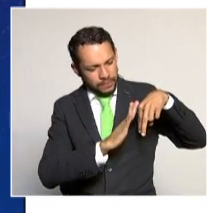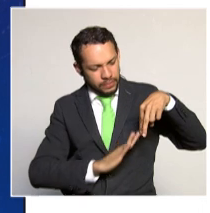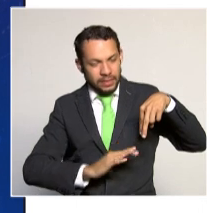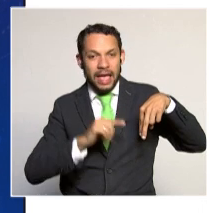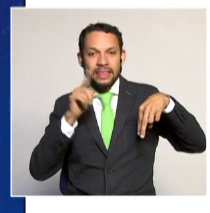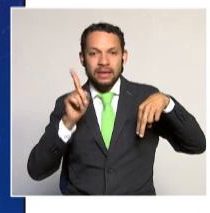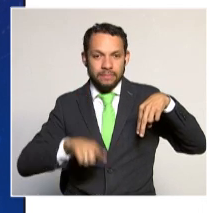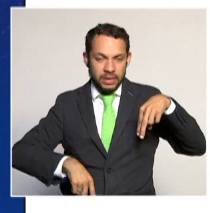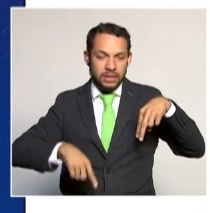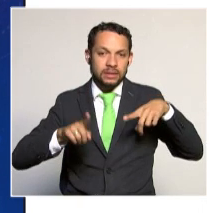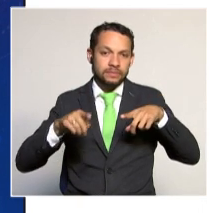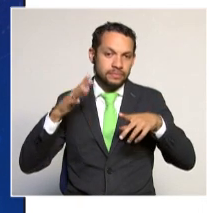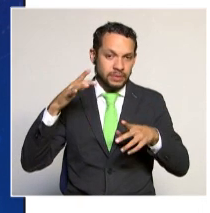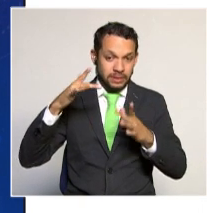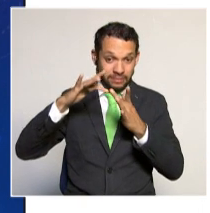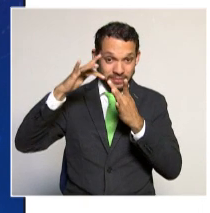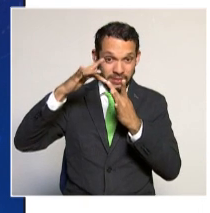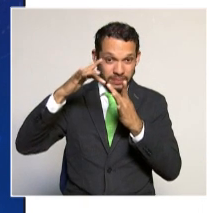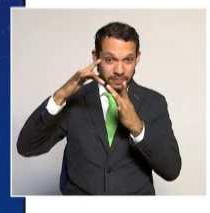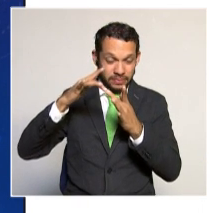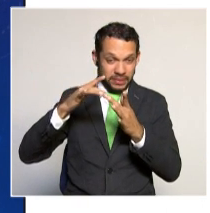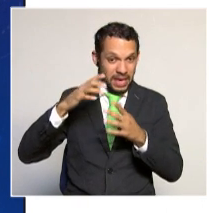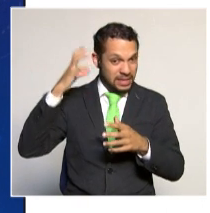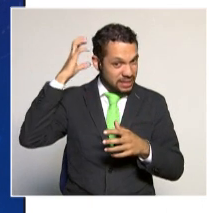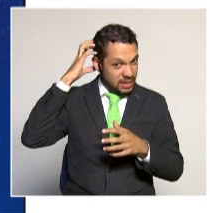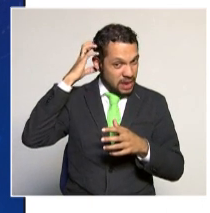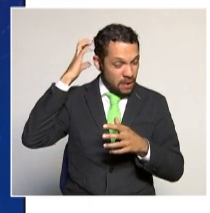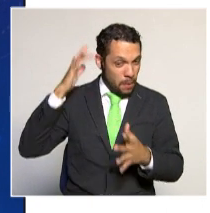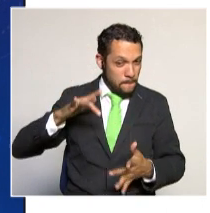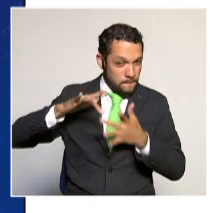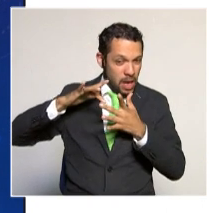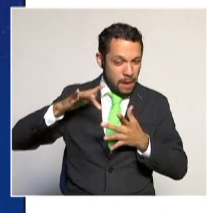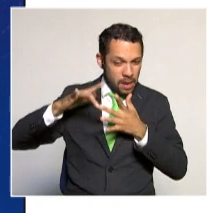neuronas. Pero resulta que en el caso que les voy a citar,